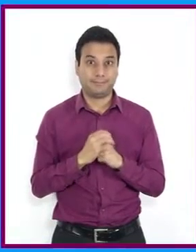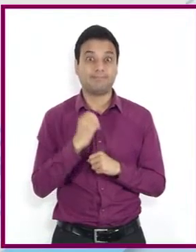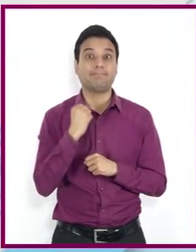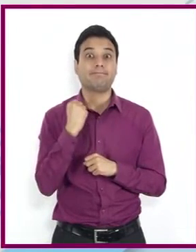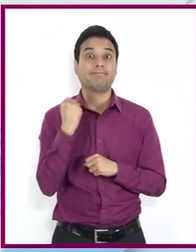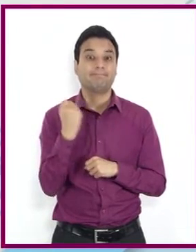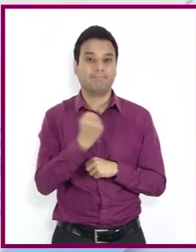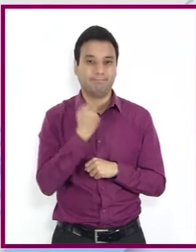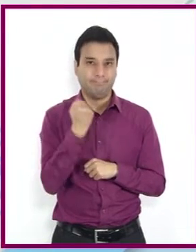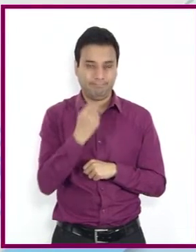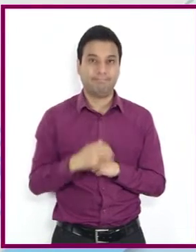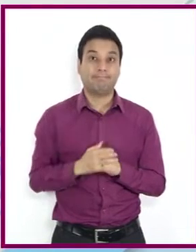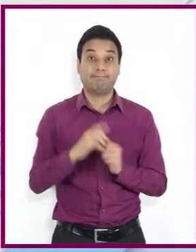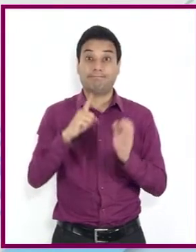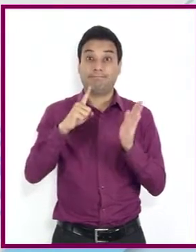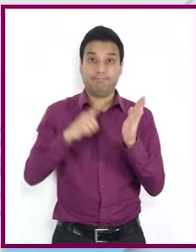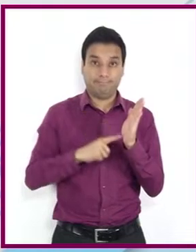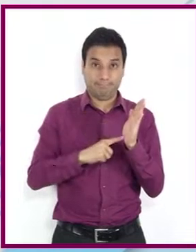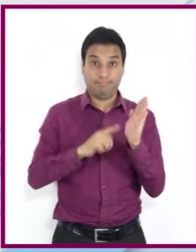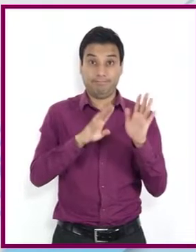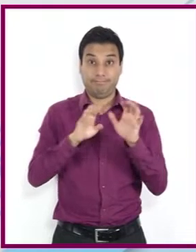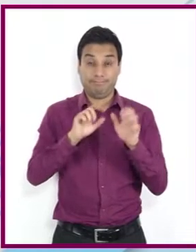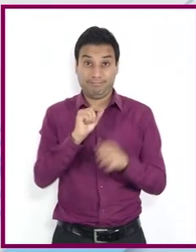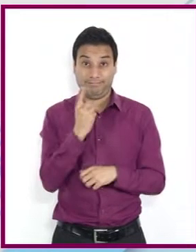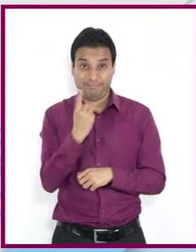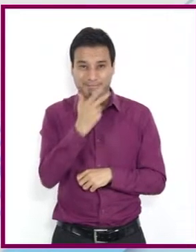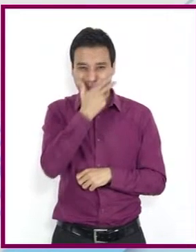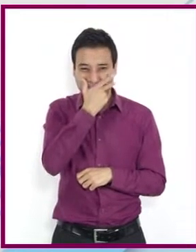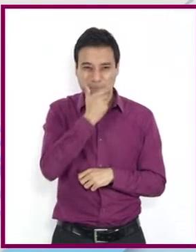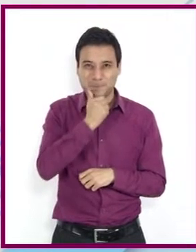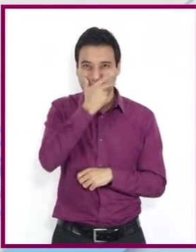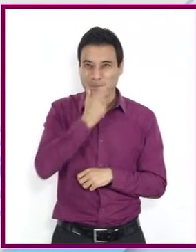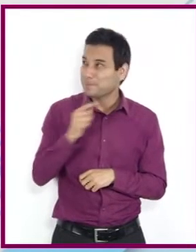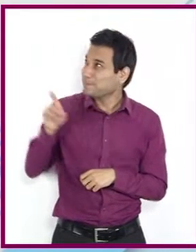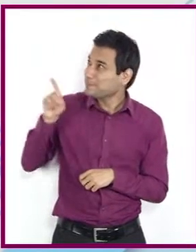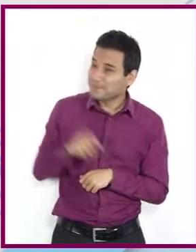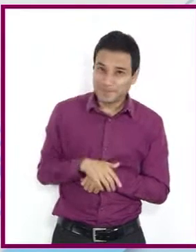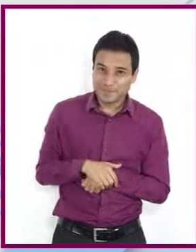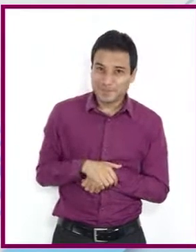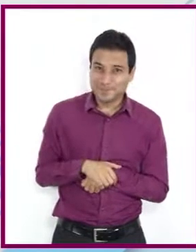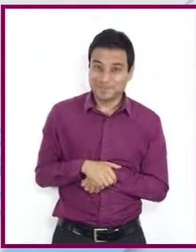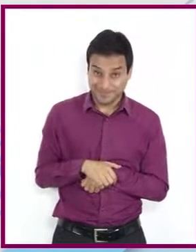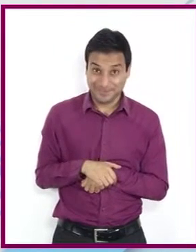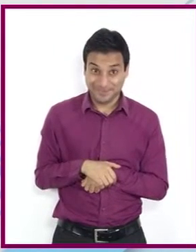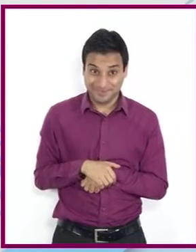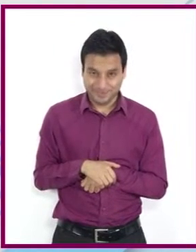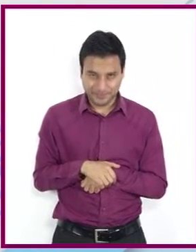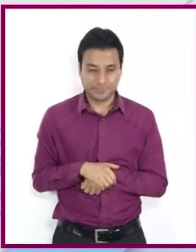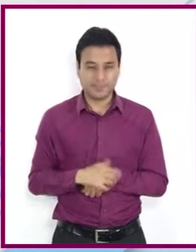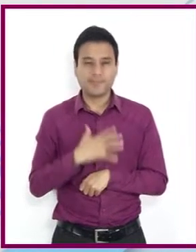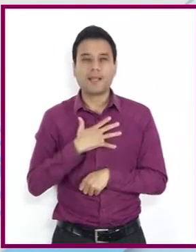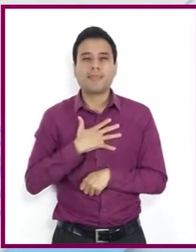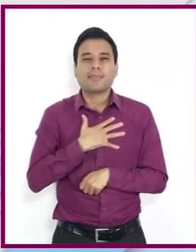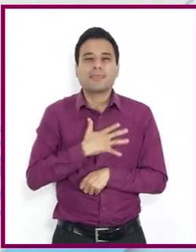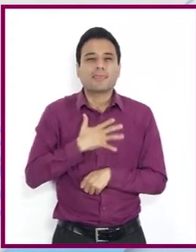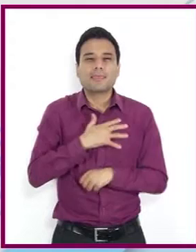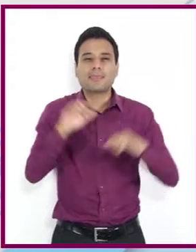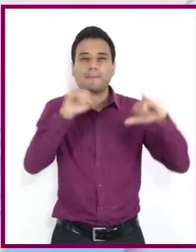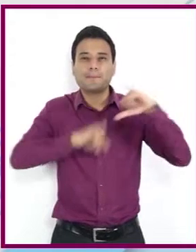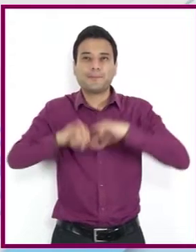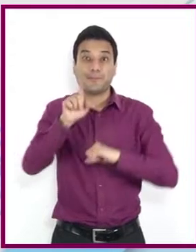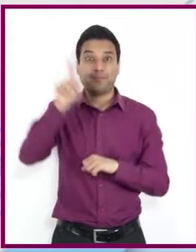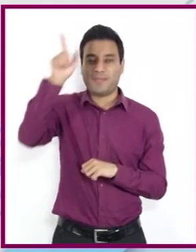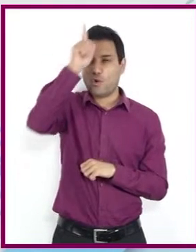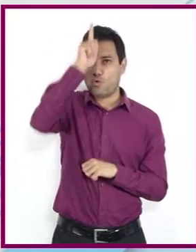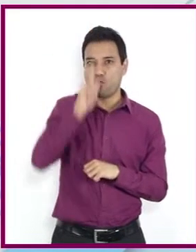Afortunadamente, en 1971, el astronauta David Scott realizó una versión del experimento en la Luna durante